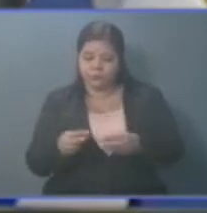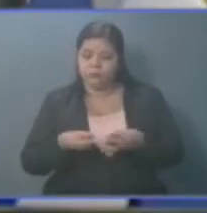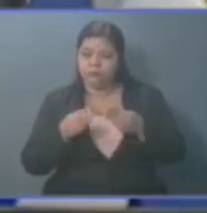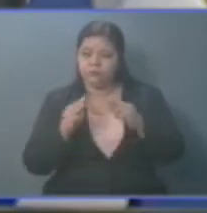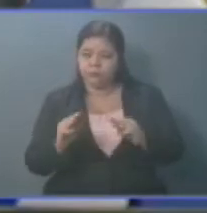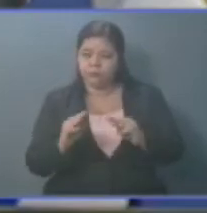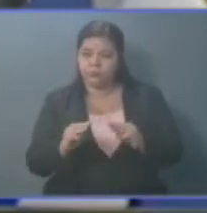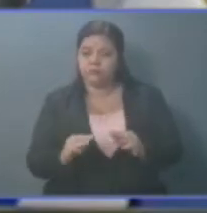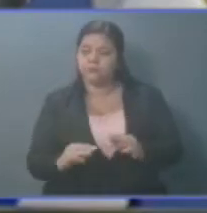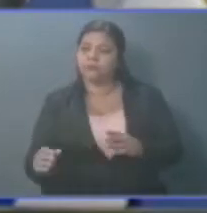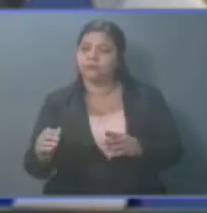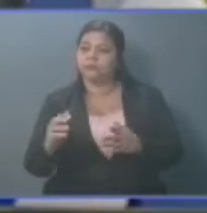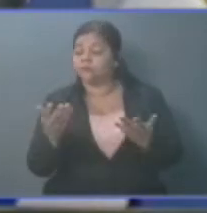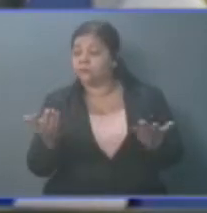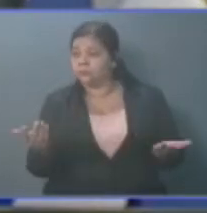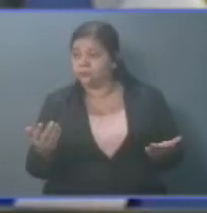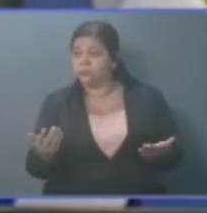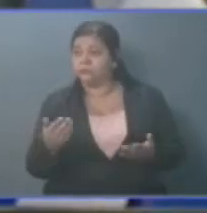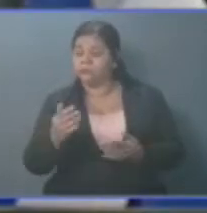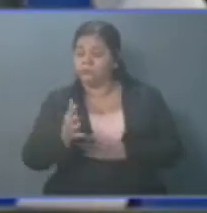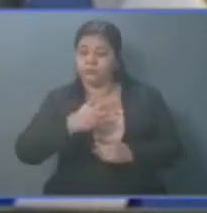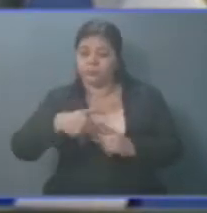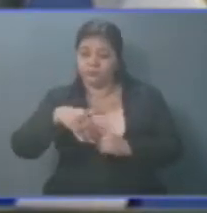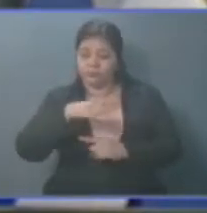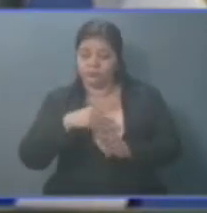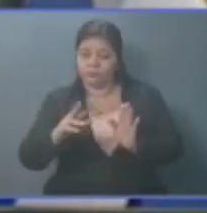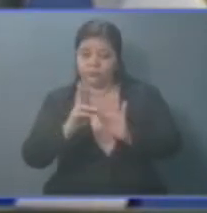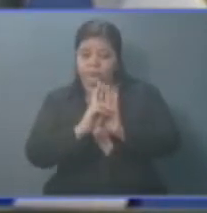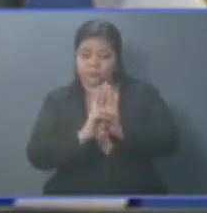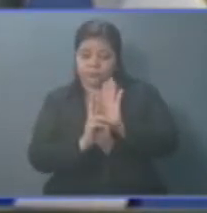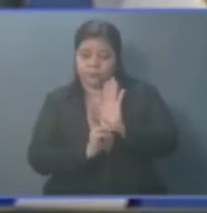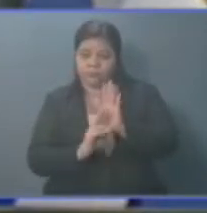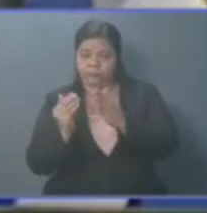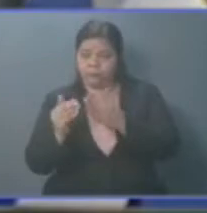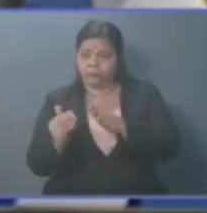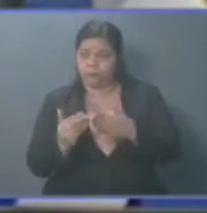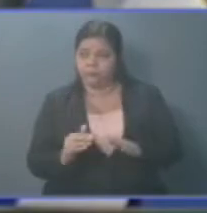de prácticamente condicionamientos.